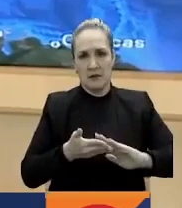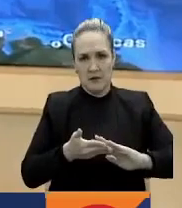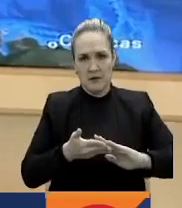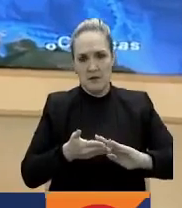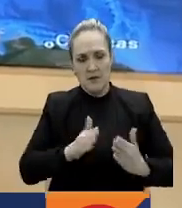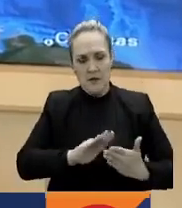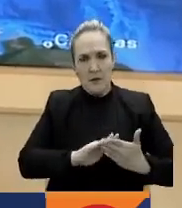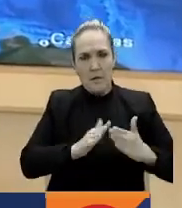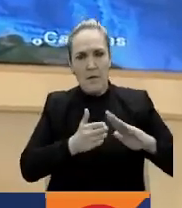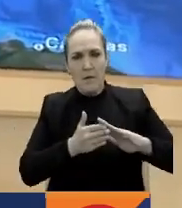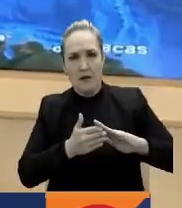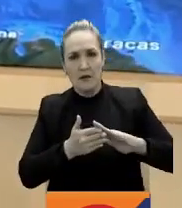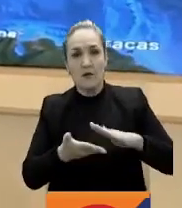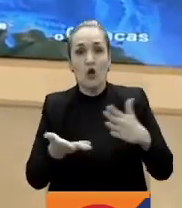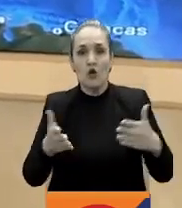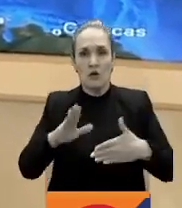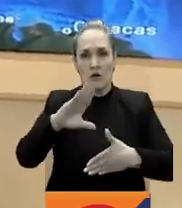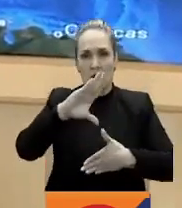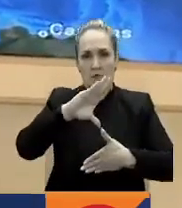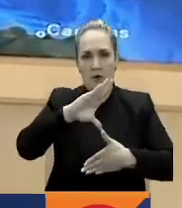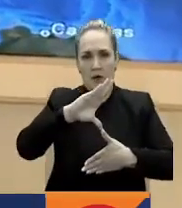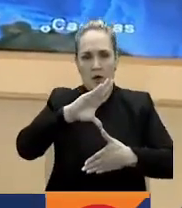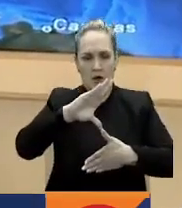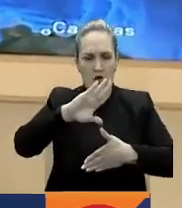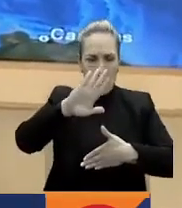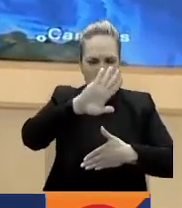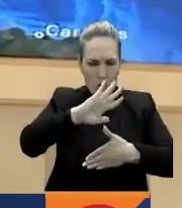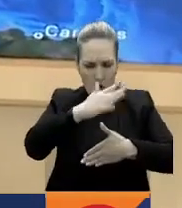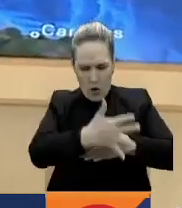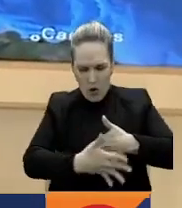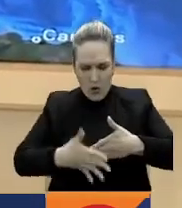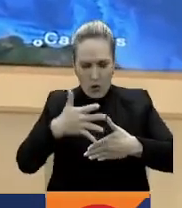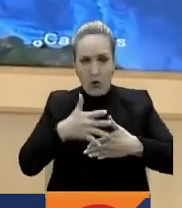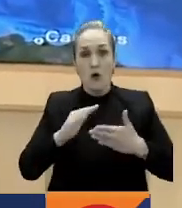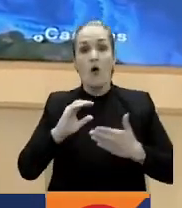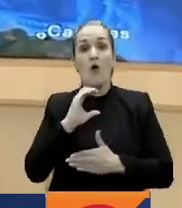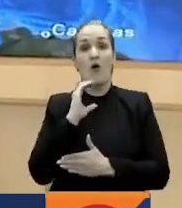paz en todo el continente americano, con la paz de Colombia.